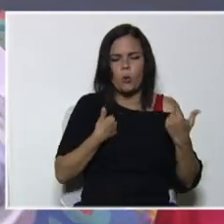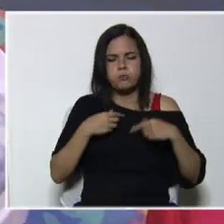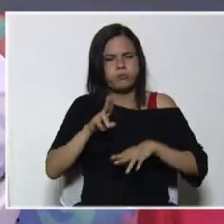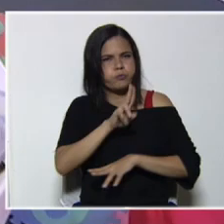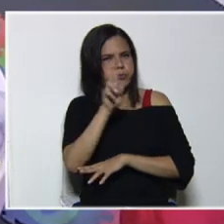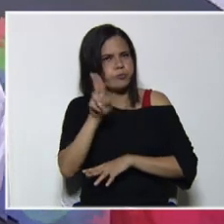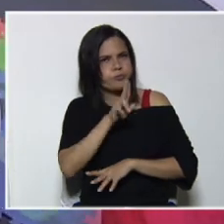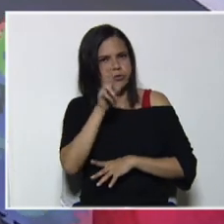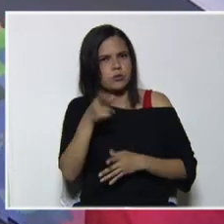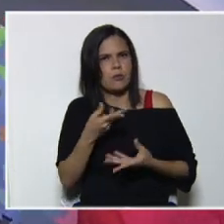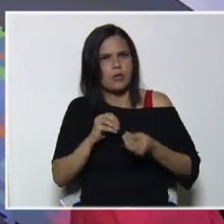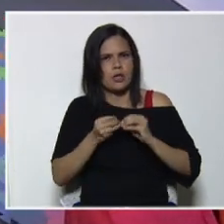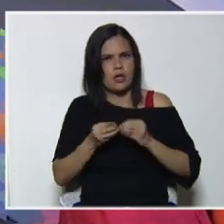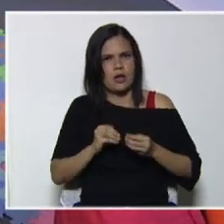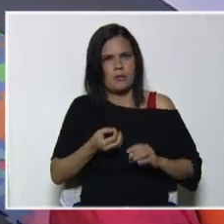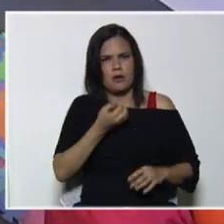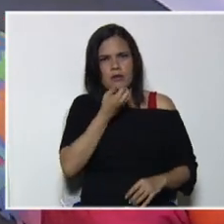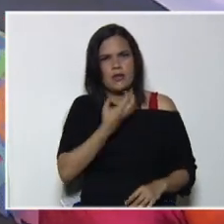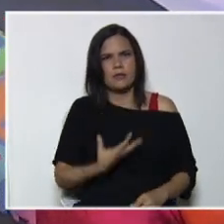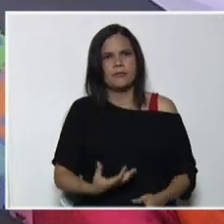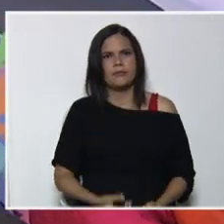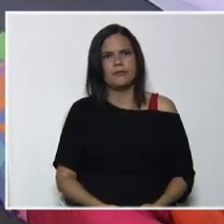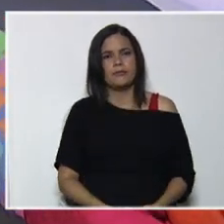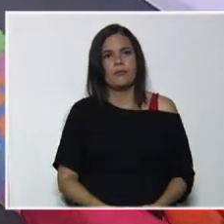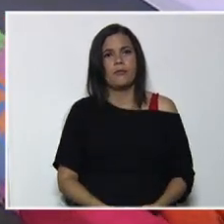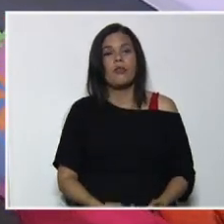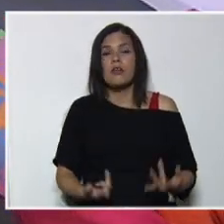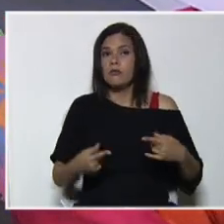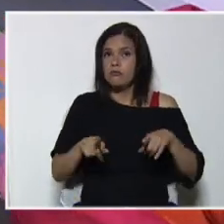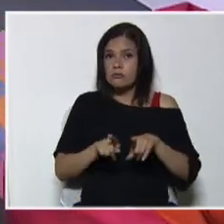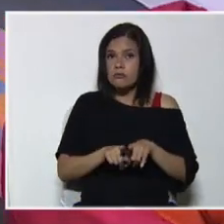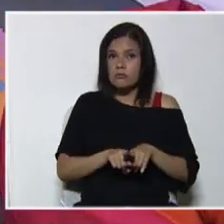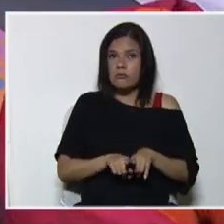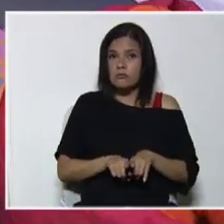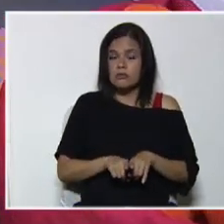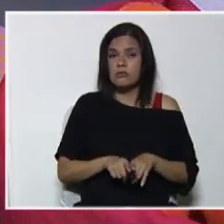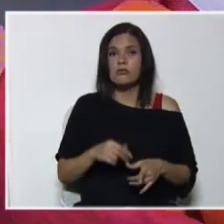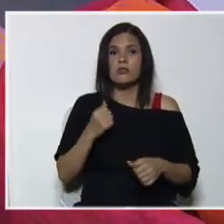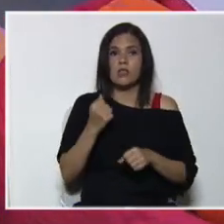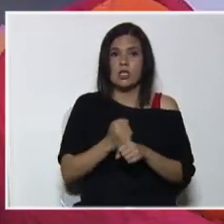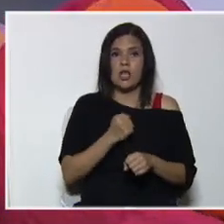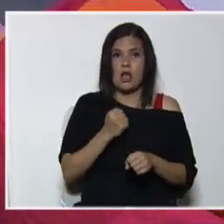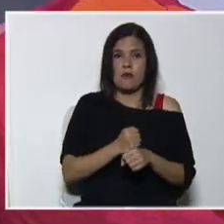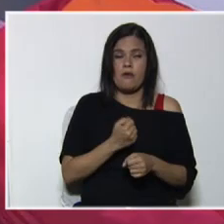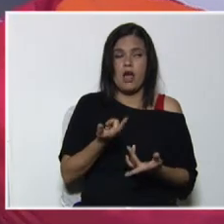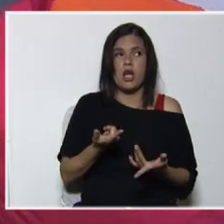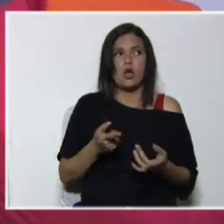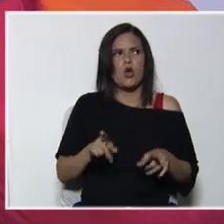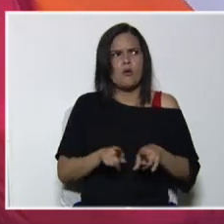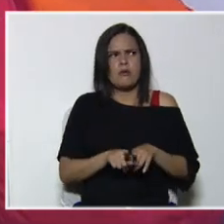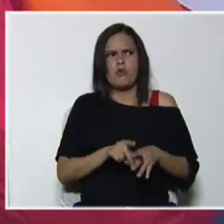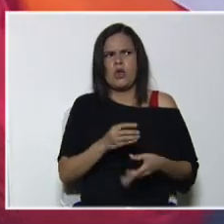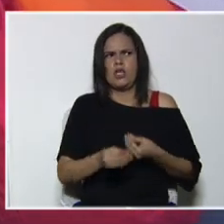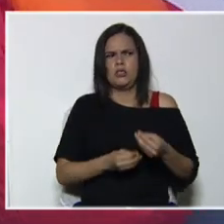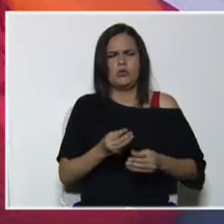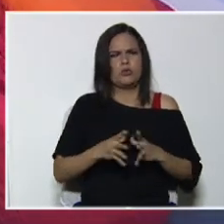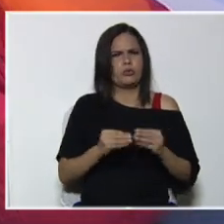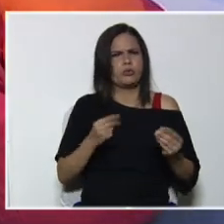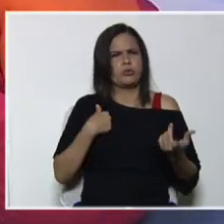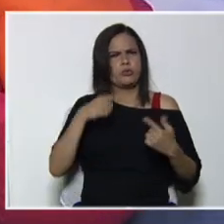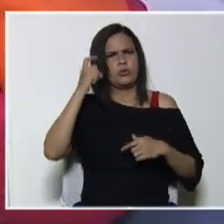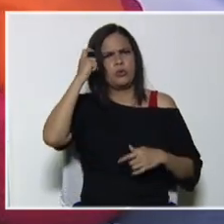esa decoración. Así también trabajar con lo cotidiano, ya que estamos